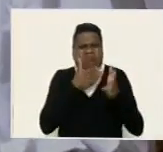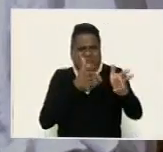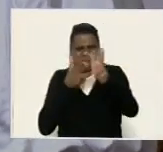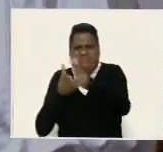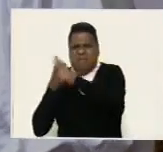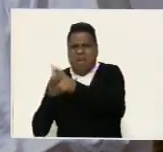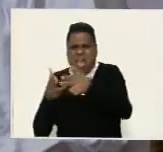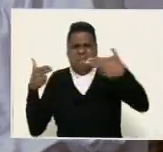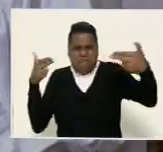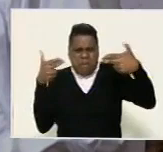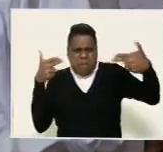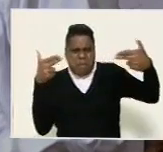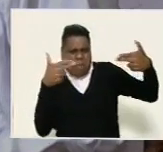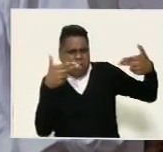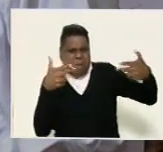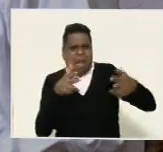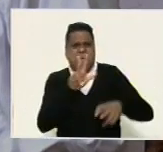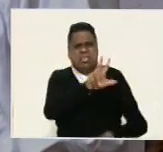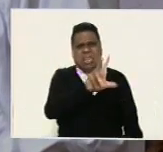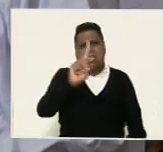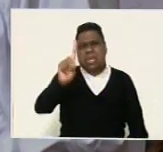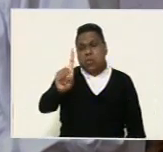años.